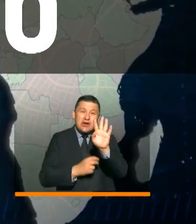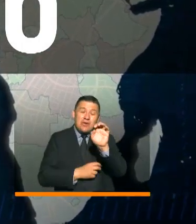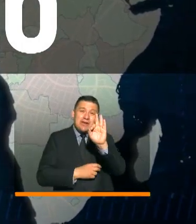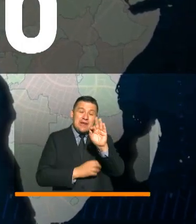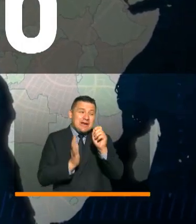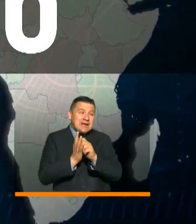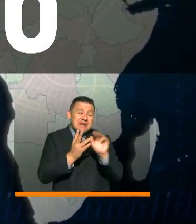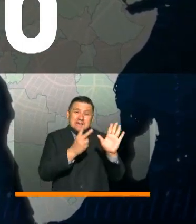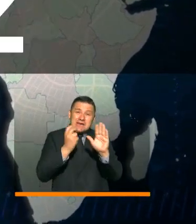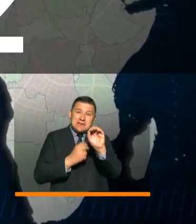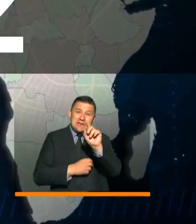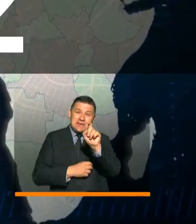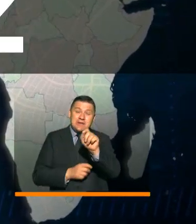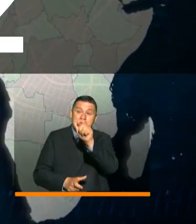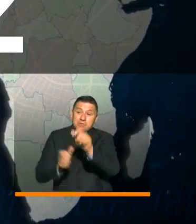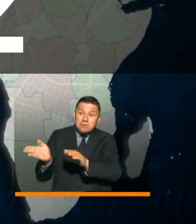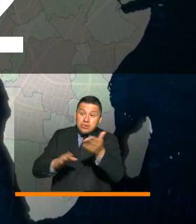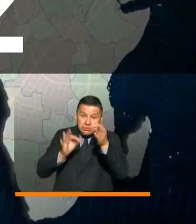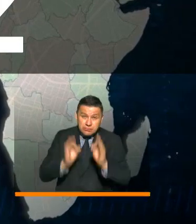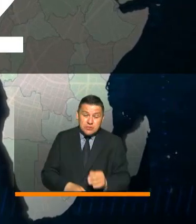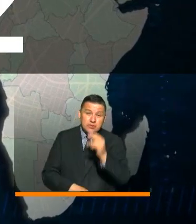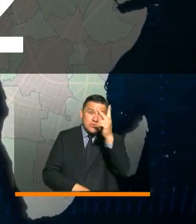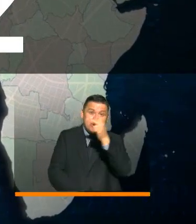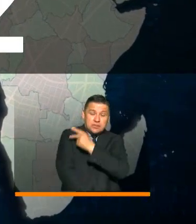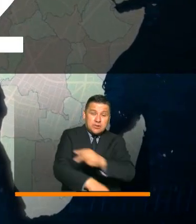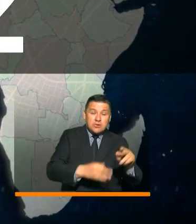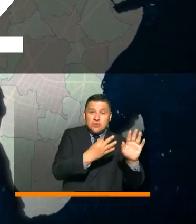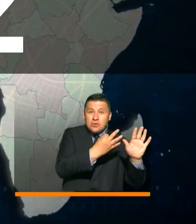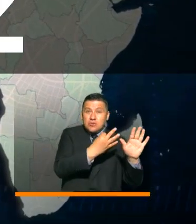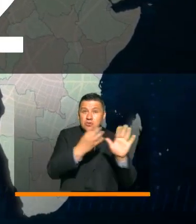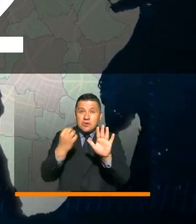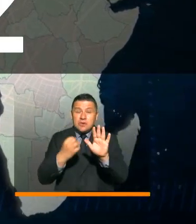72.973.706 y los fallecidos son